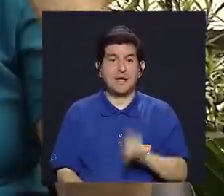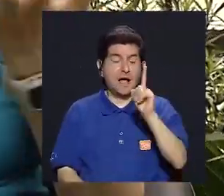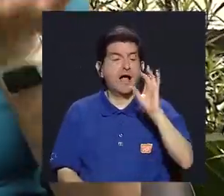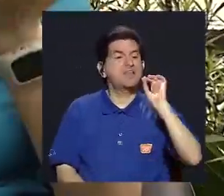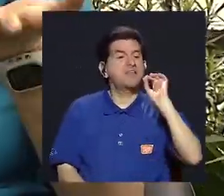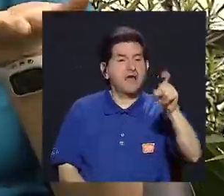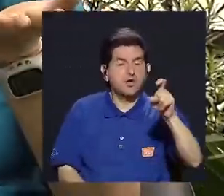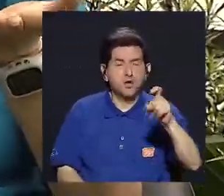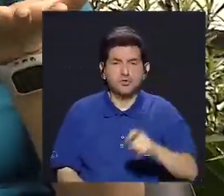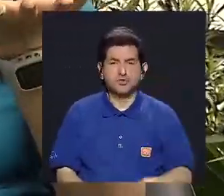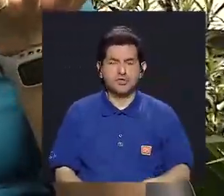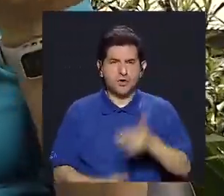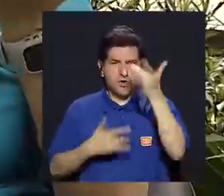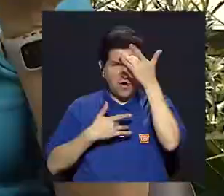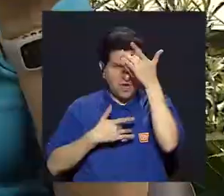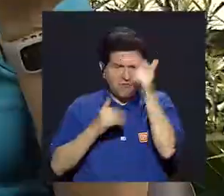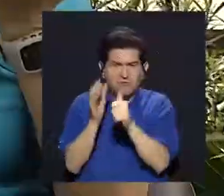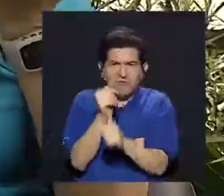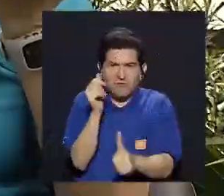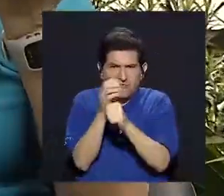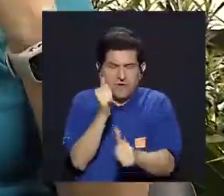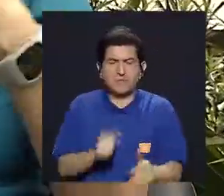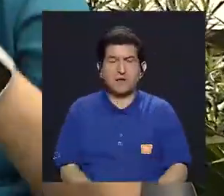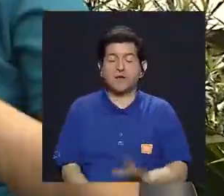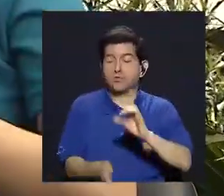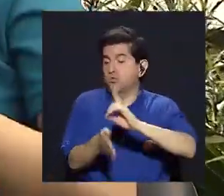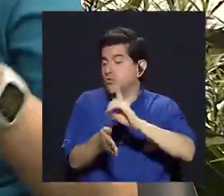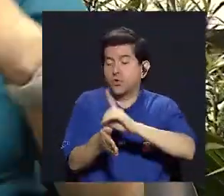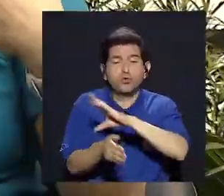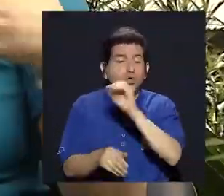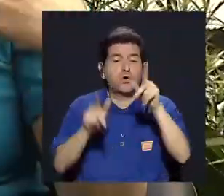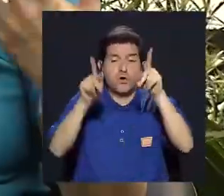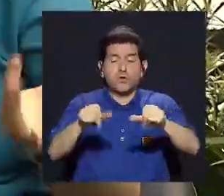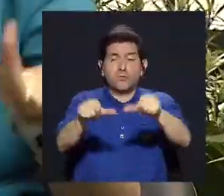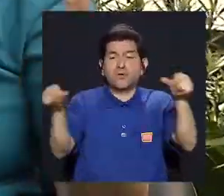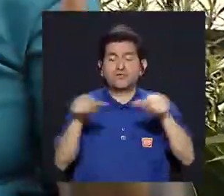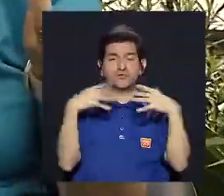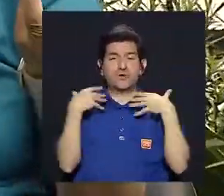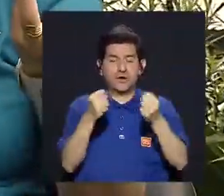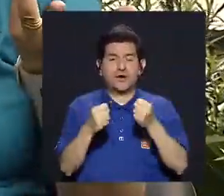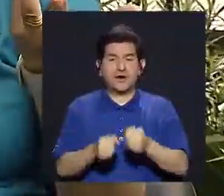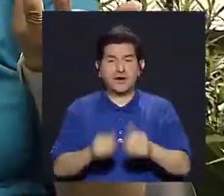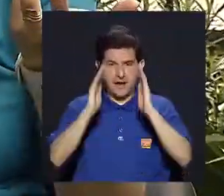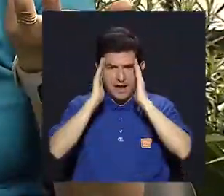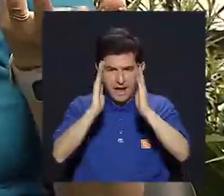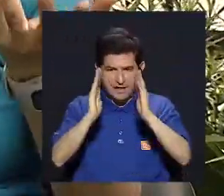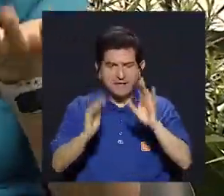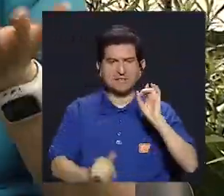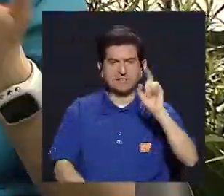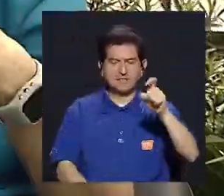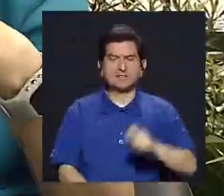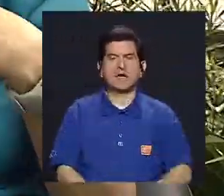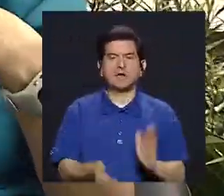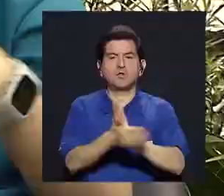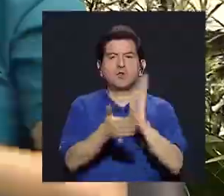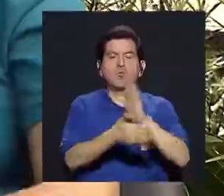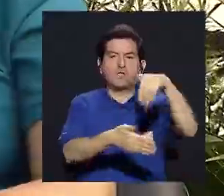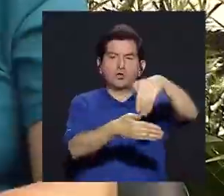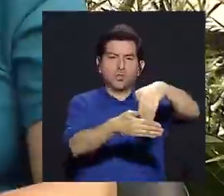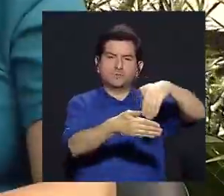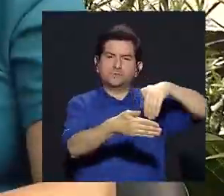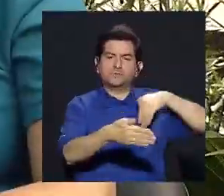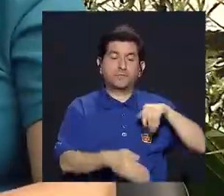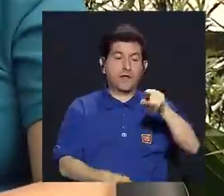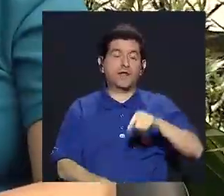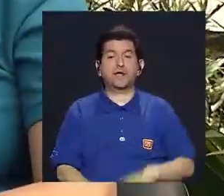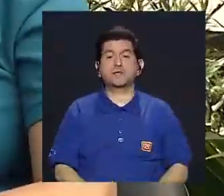se hace un diagnóstico de enfermedad diarreica el médico o el personal de salud que es un involucrado con el diagnóstico tiene que llenar una boleta